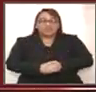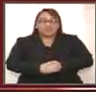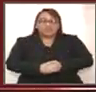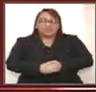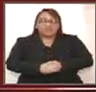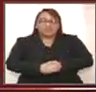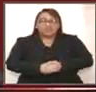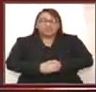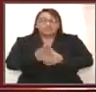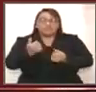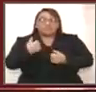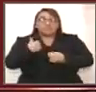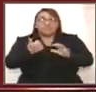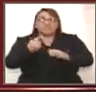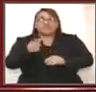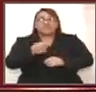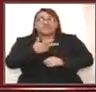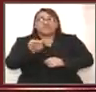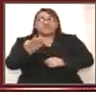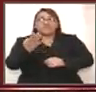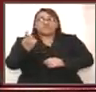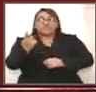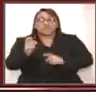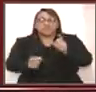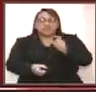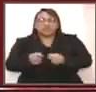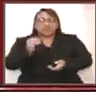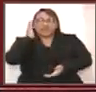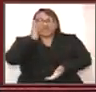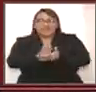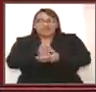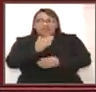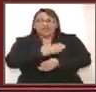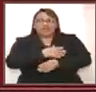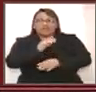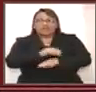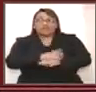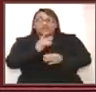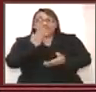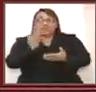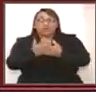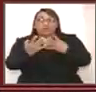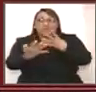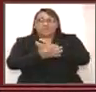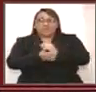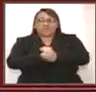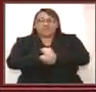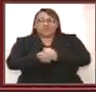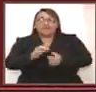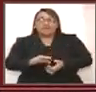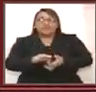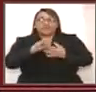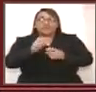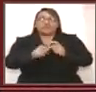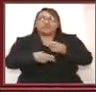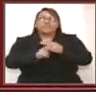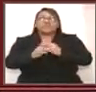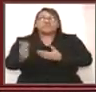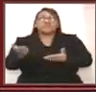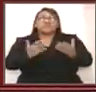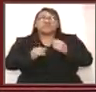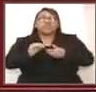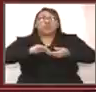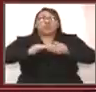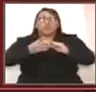En la actualidad tenemos 6.341 personas sentenciadas a este tipo de penas, especialmente a prestación de servicios